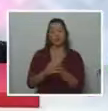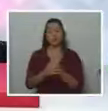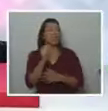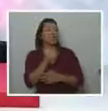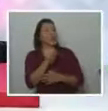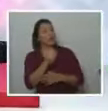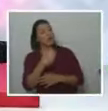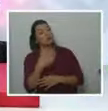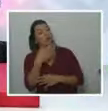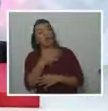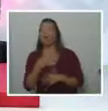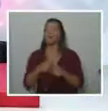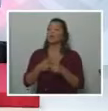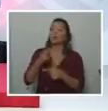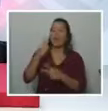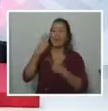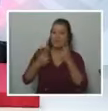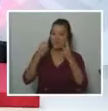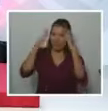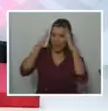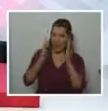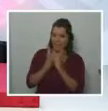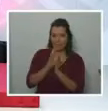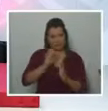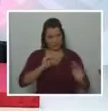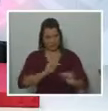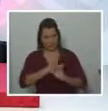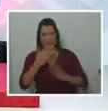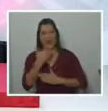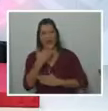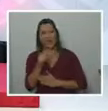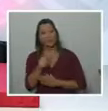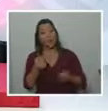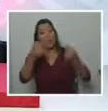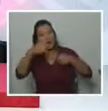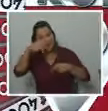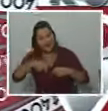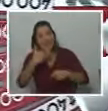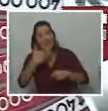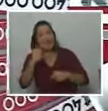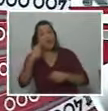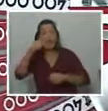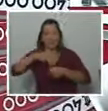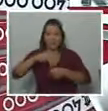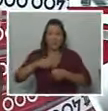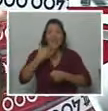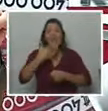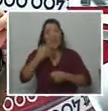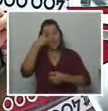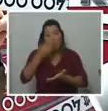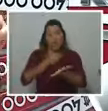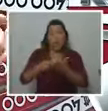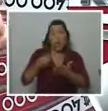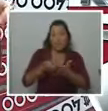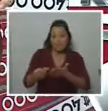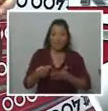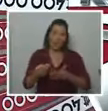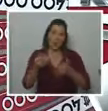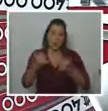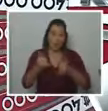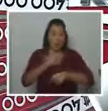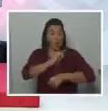la Virgencita, ¿verdad? Ahí es, por supuesto. De verdad, gracias por estar acá, gracias por participar, gracias por comprar los productos de la Junta de Protección Social,